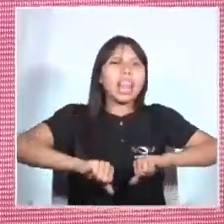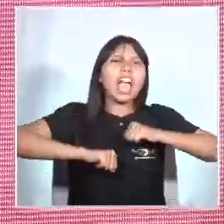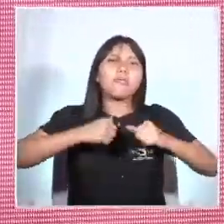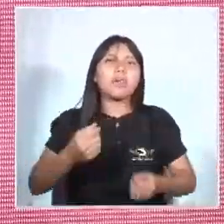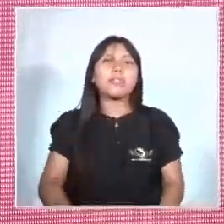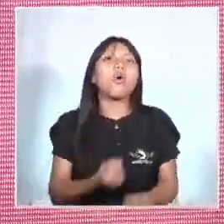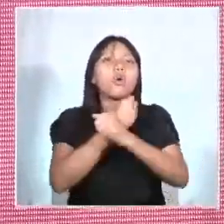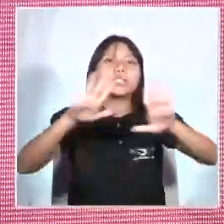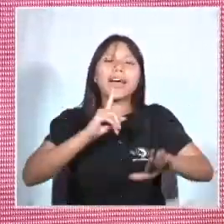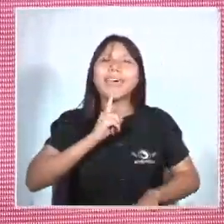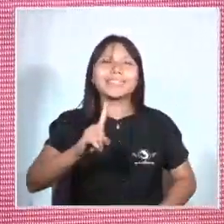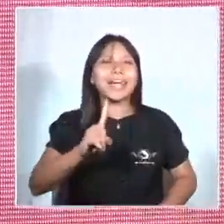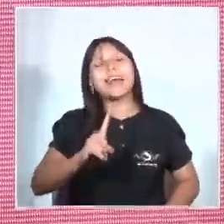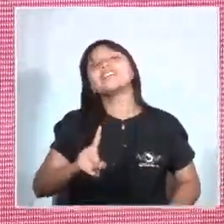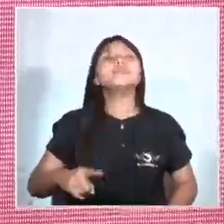ya está.